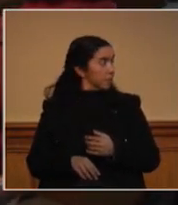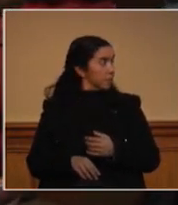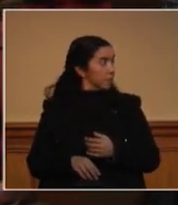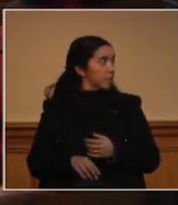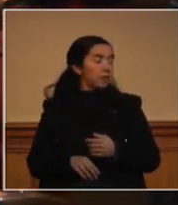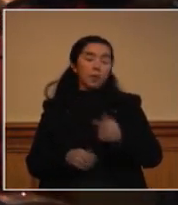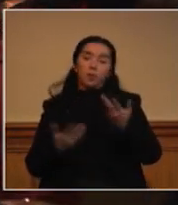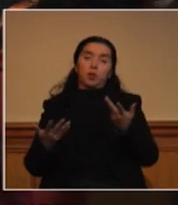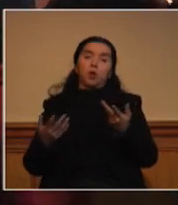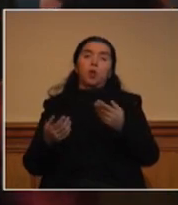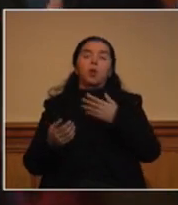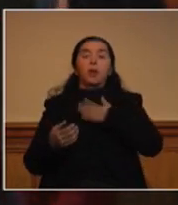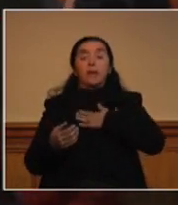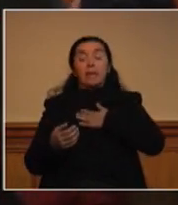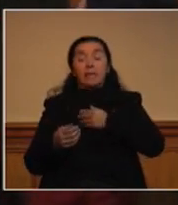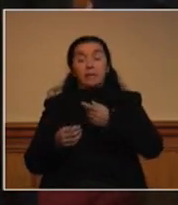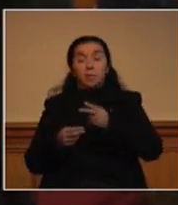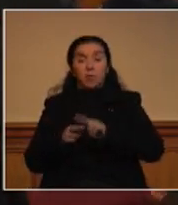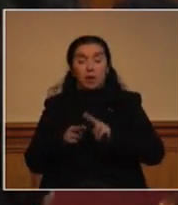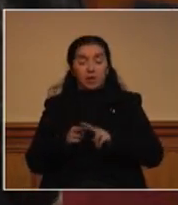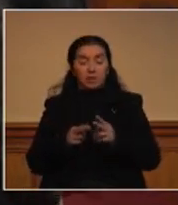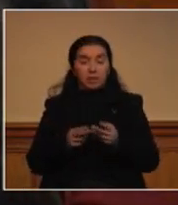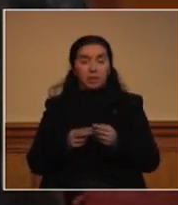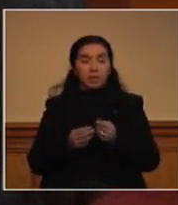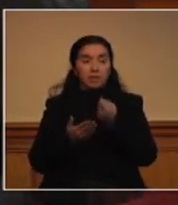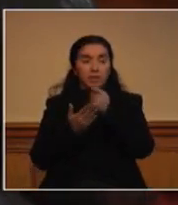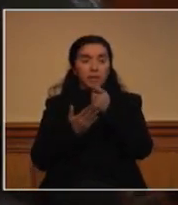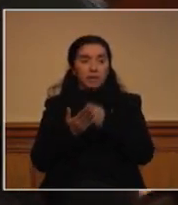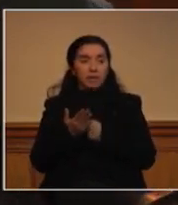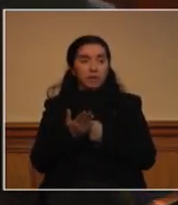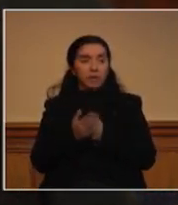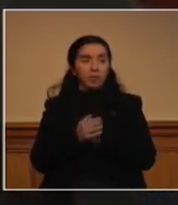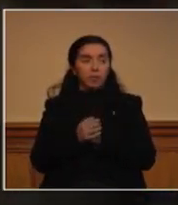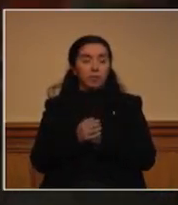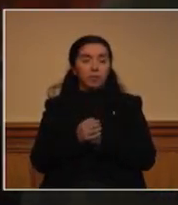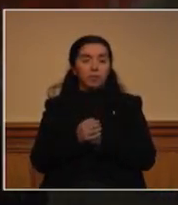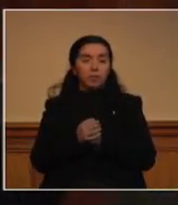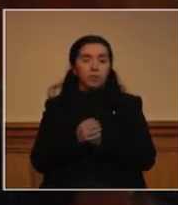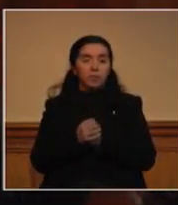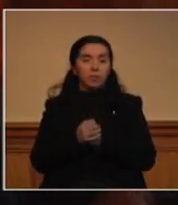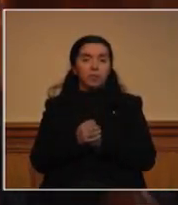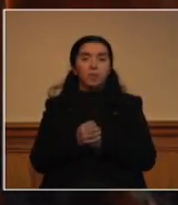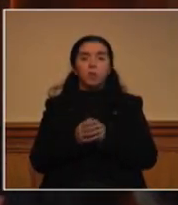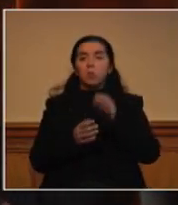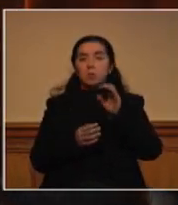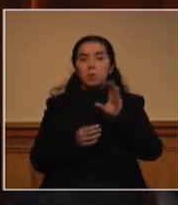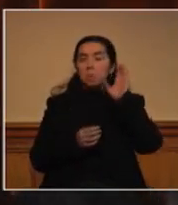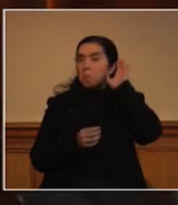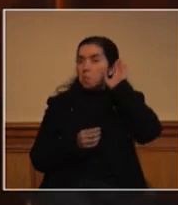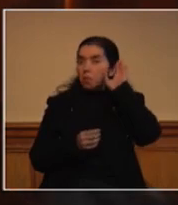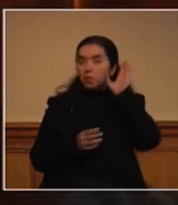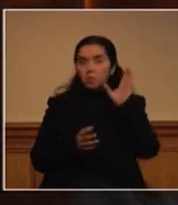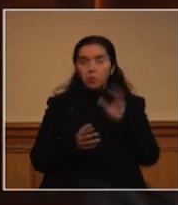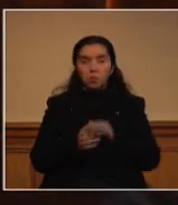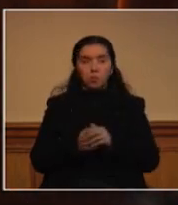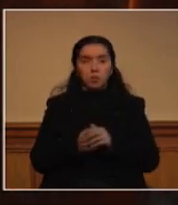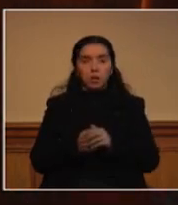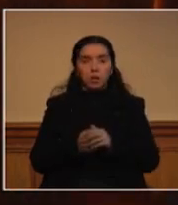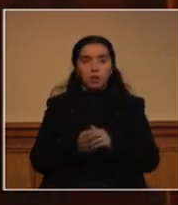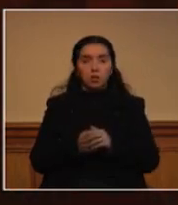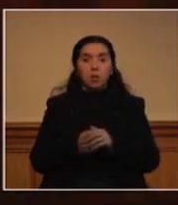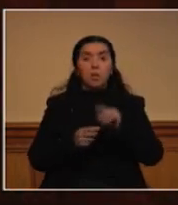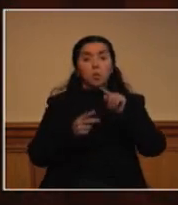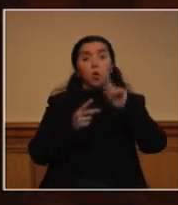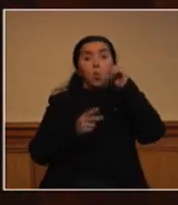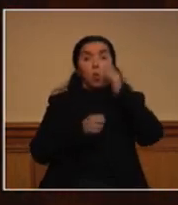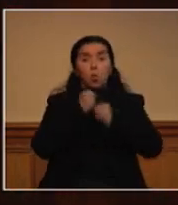decimos es que se evaluaba, el niño aprendía, nace escuchando, al año empieza a